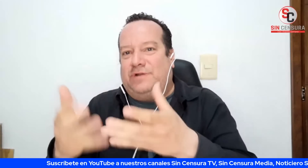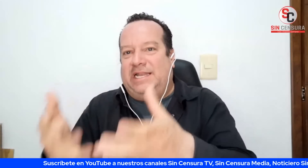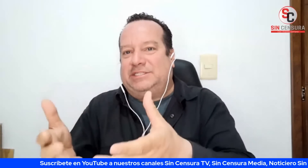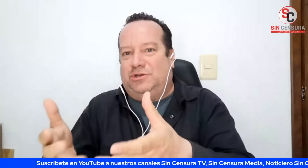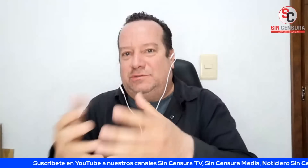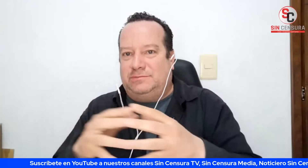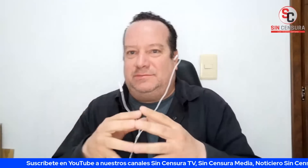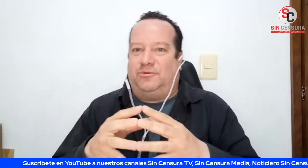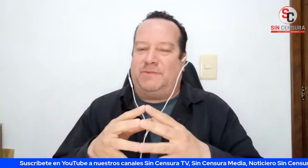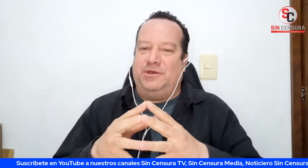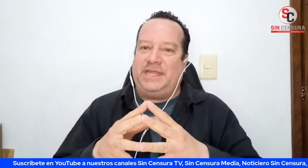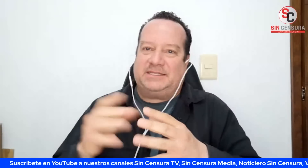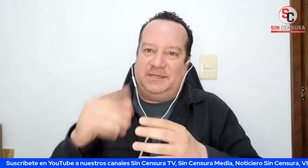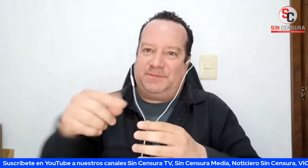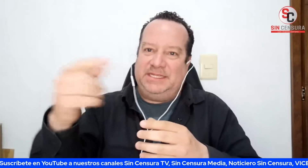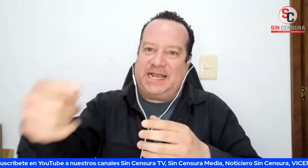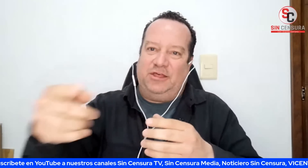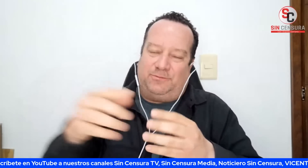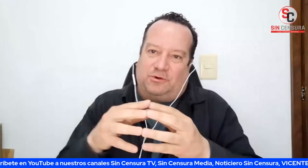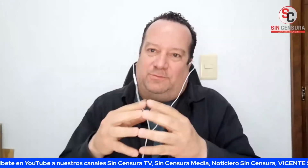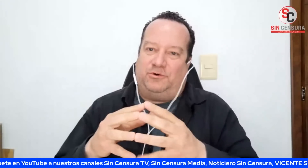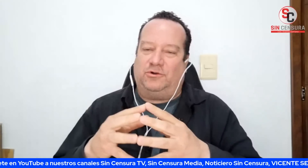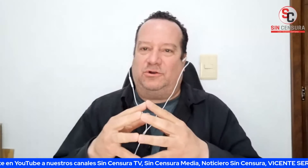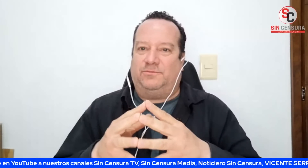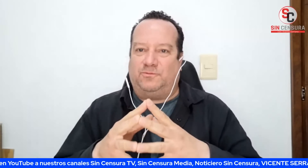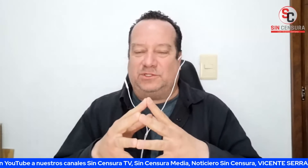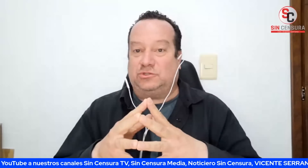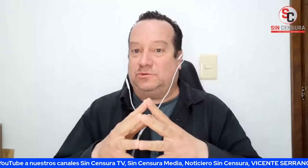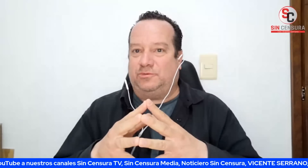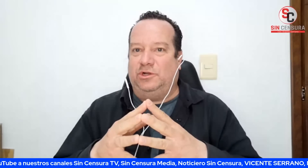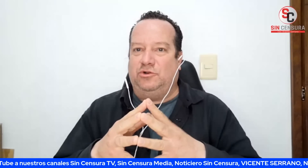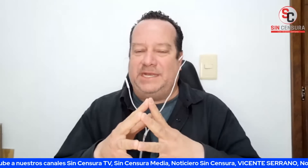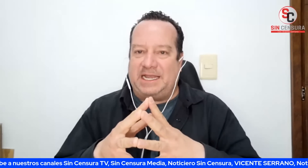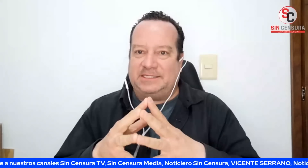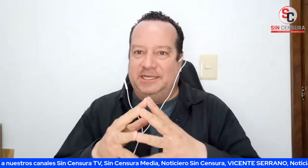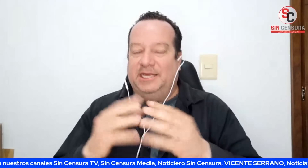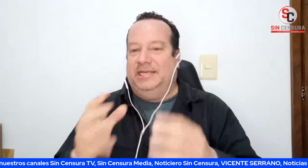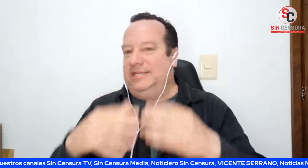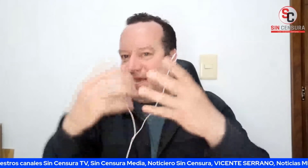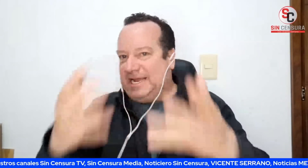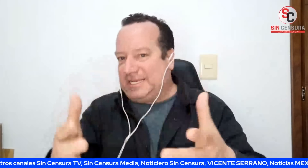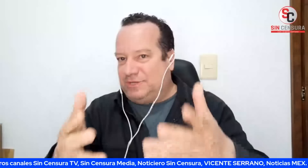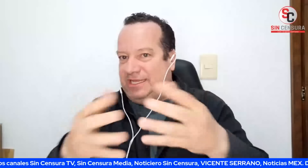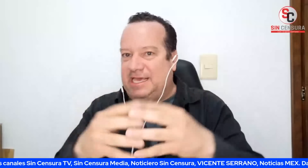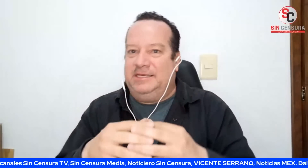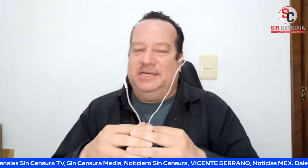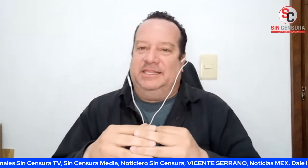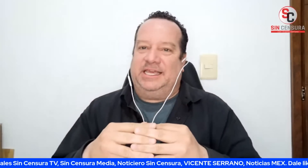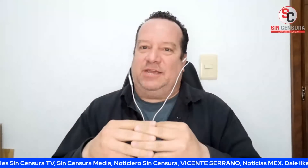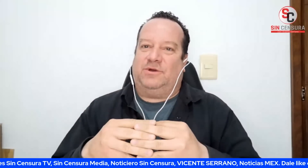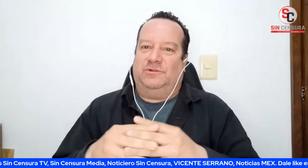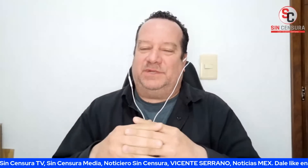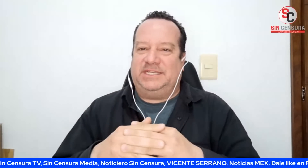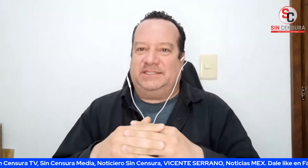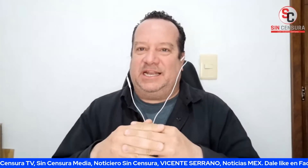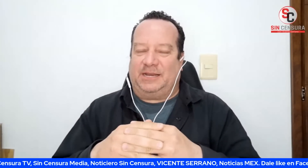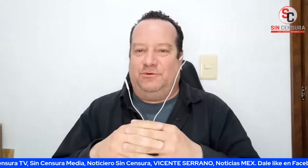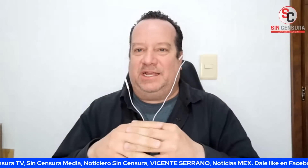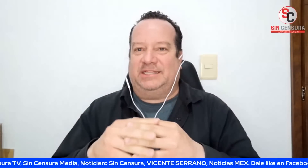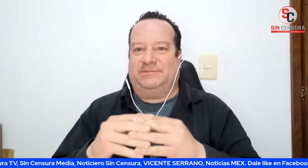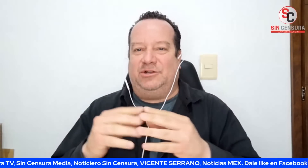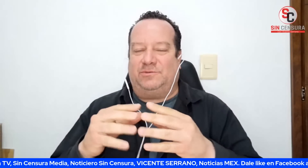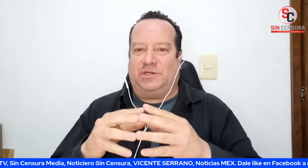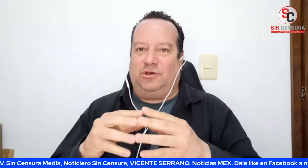han estado en una elección por mayoría, siempre han llegado por puestos plurinominales, y da la casualidad de que cuando el presidente de